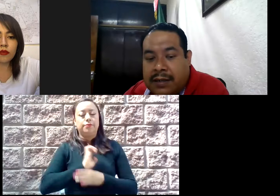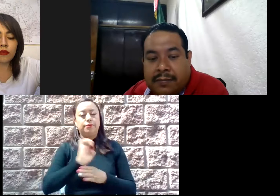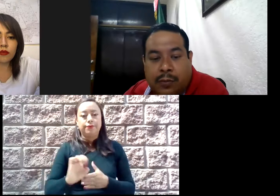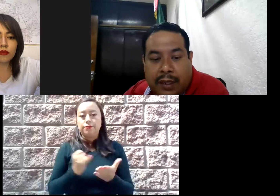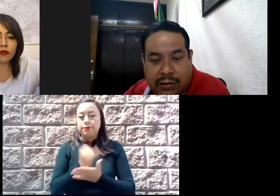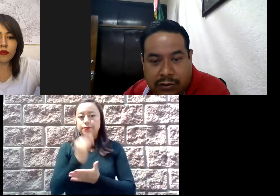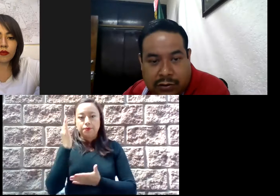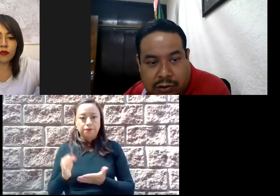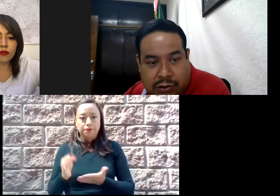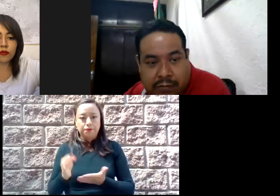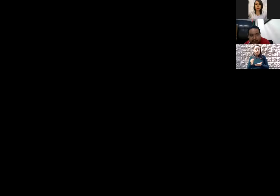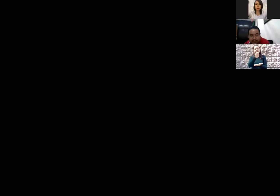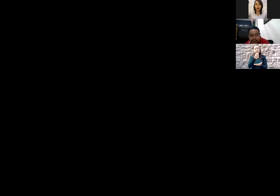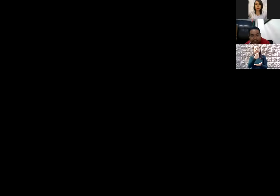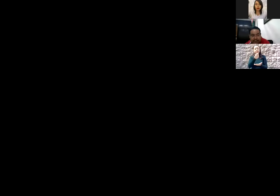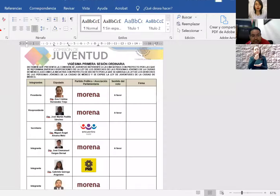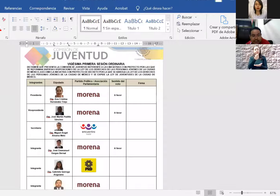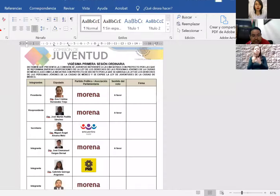el dictamen. Cumplida su instrucción.